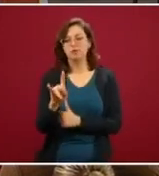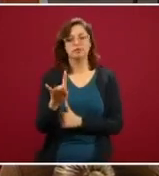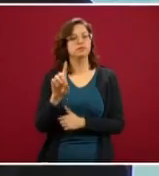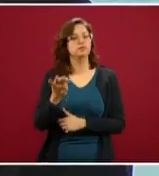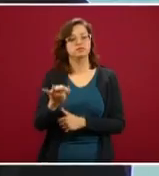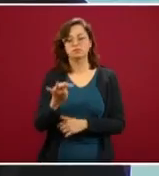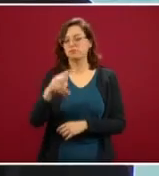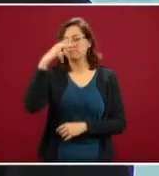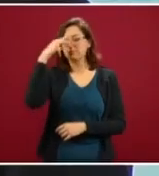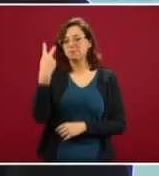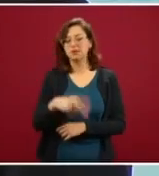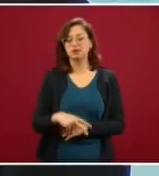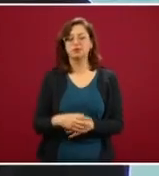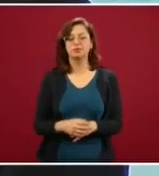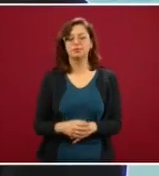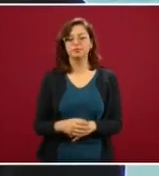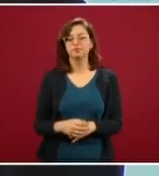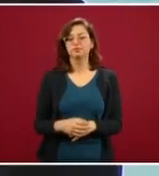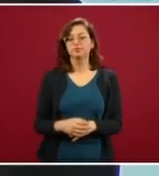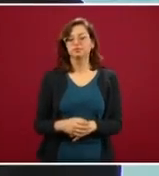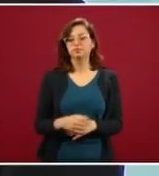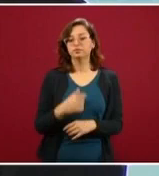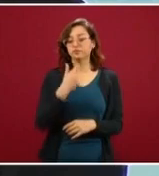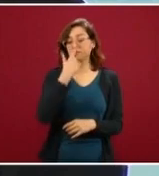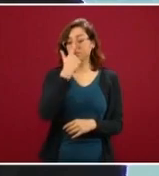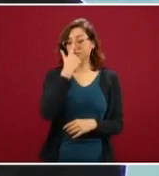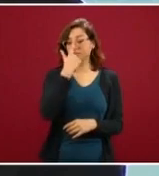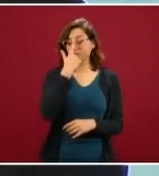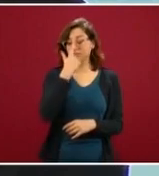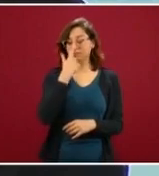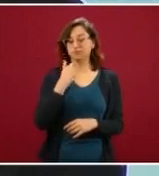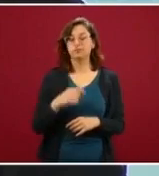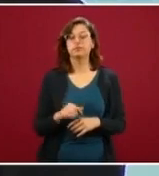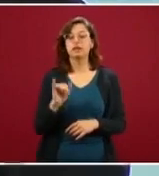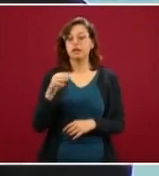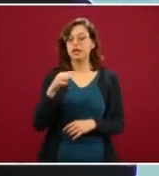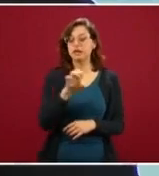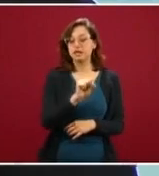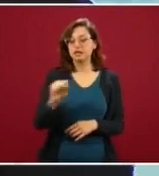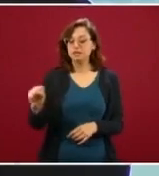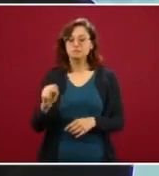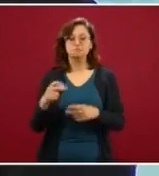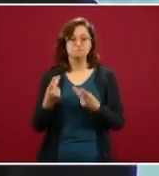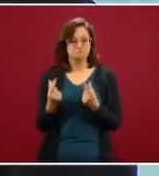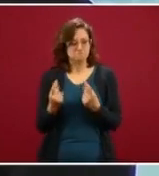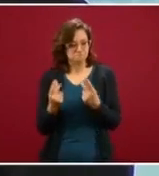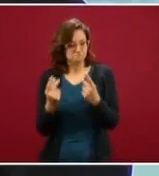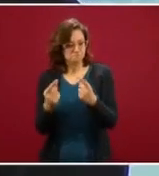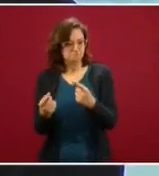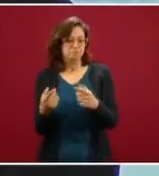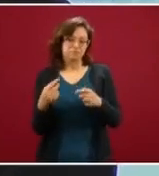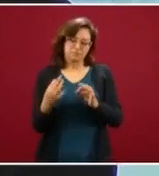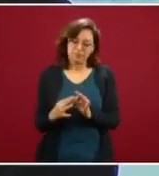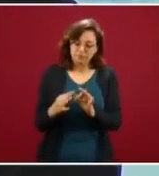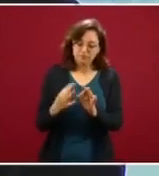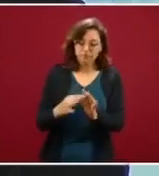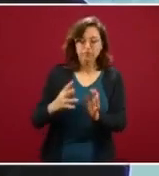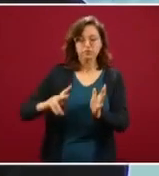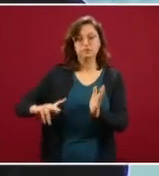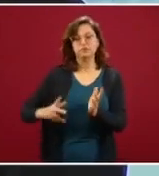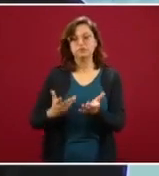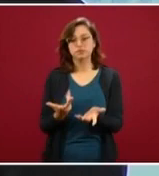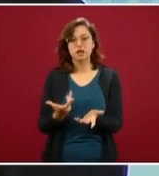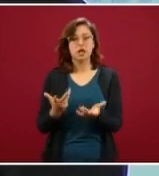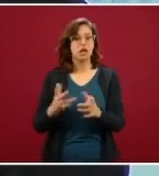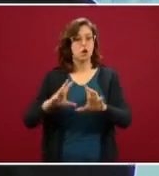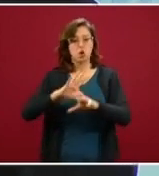El Instituto Mexicano del Seguro Social, como le caracteriza en su eficiencia y actividad, ha puesto en disposición